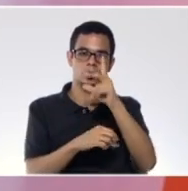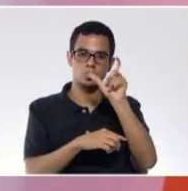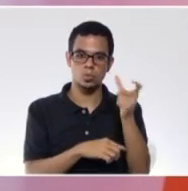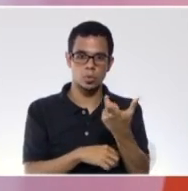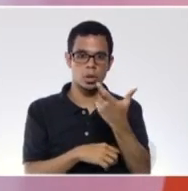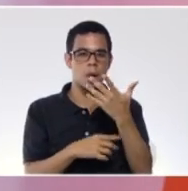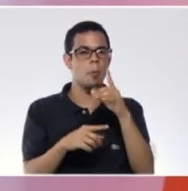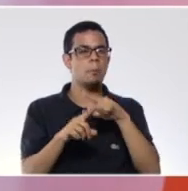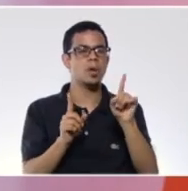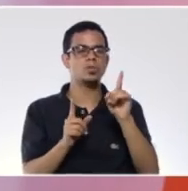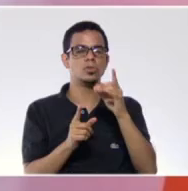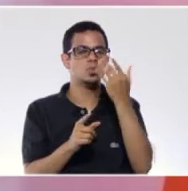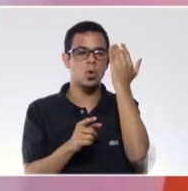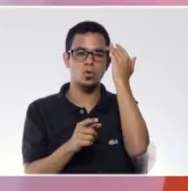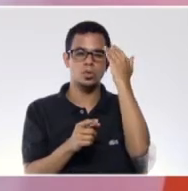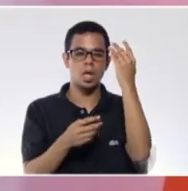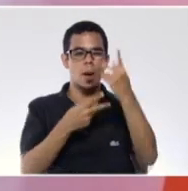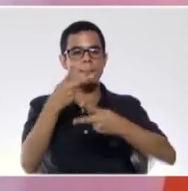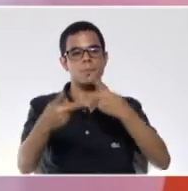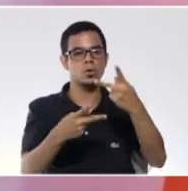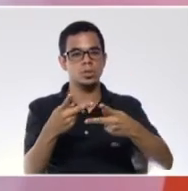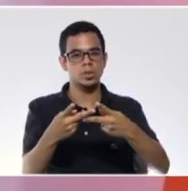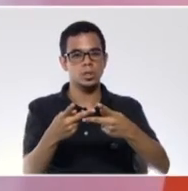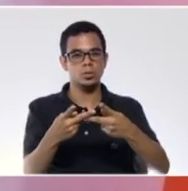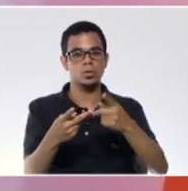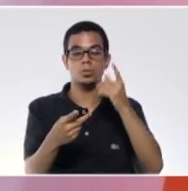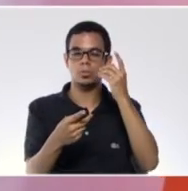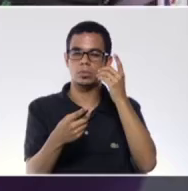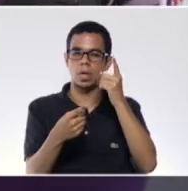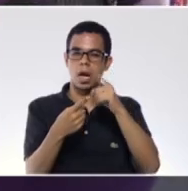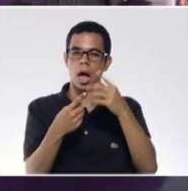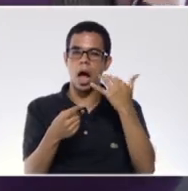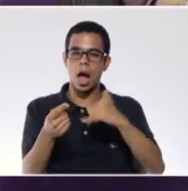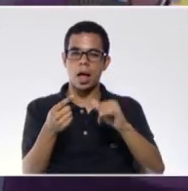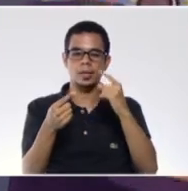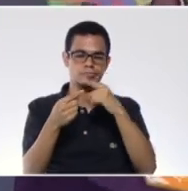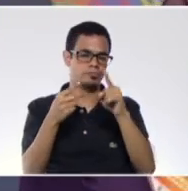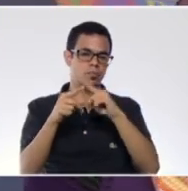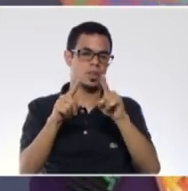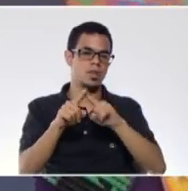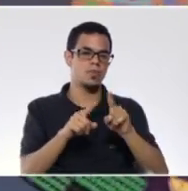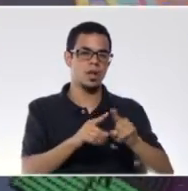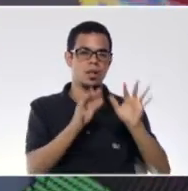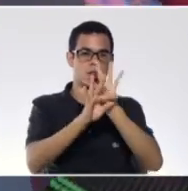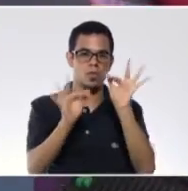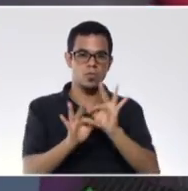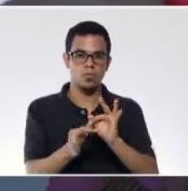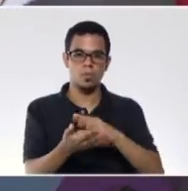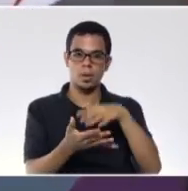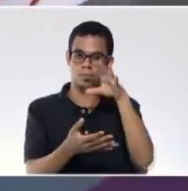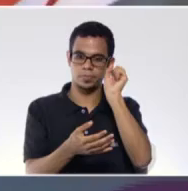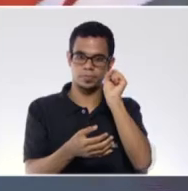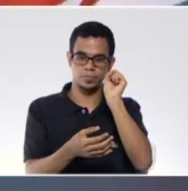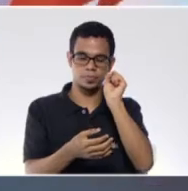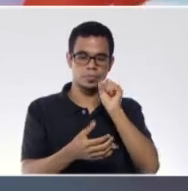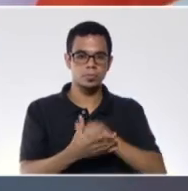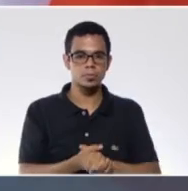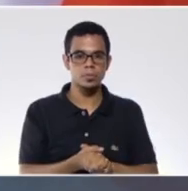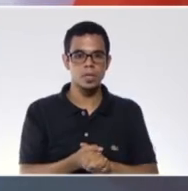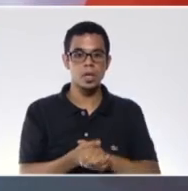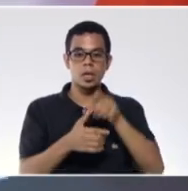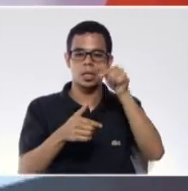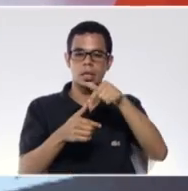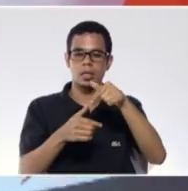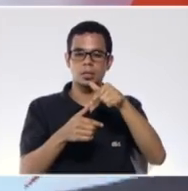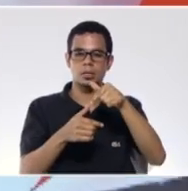entiendo el procedimiento? Tenemos varias vías. En nuestra modalidad de educación a distancia hemos